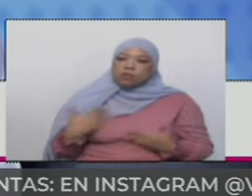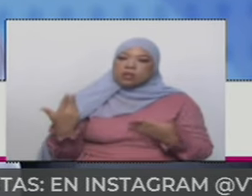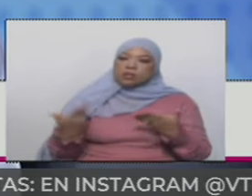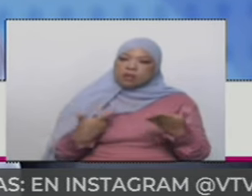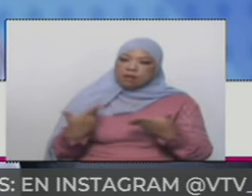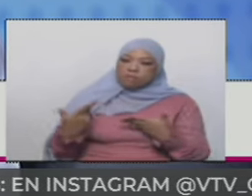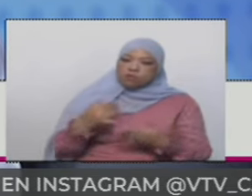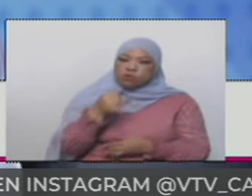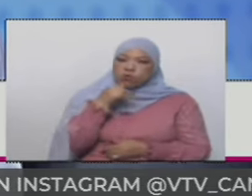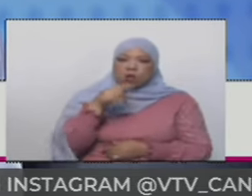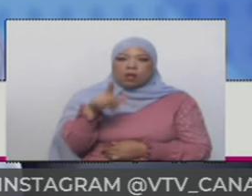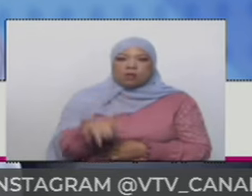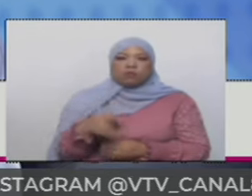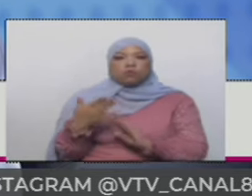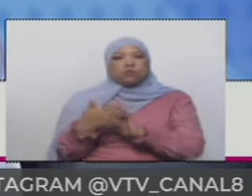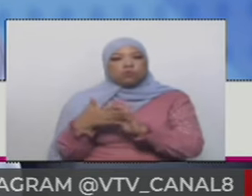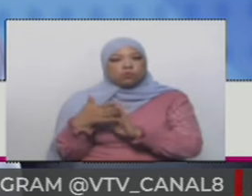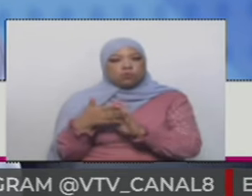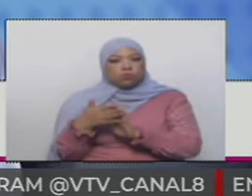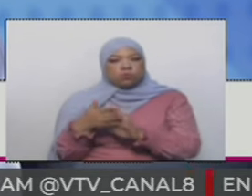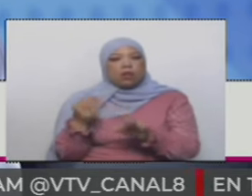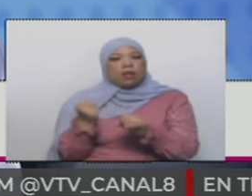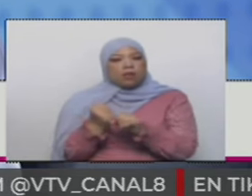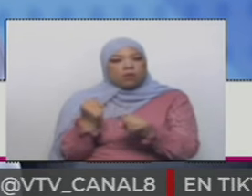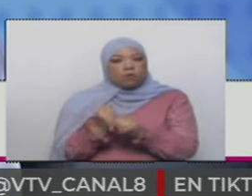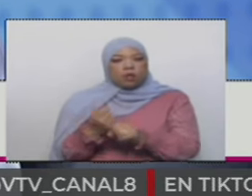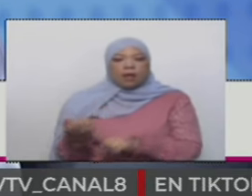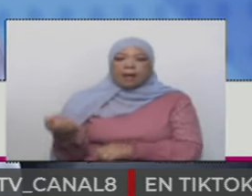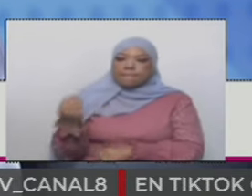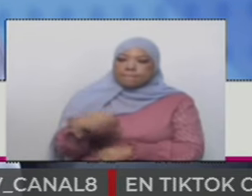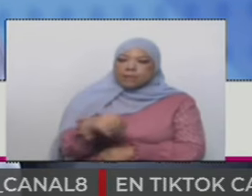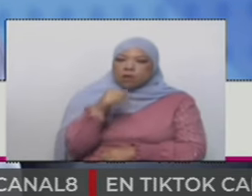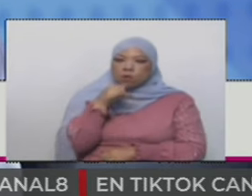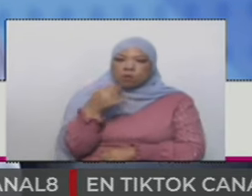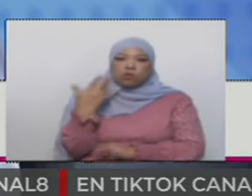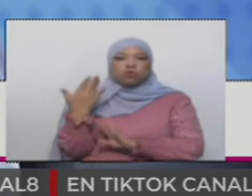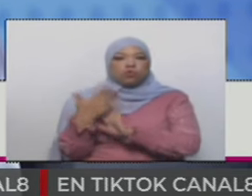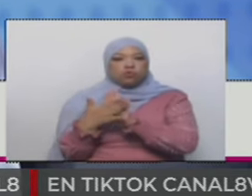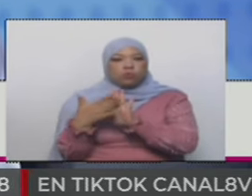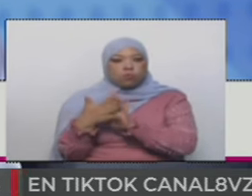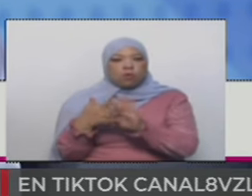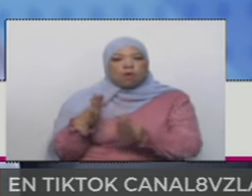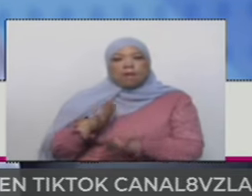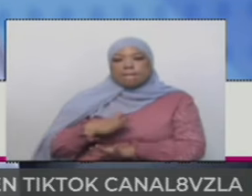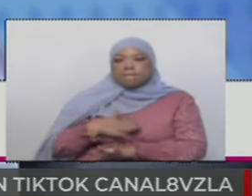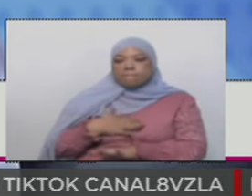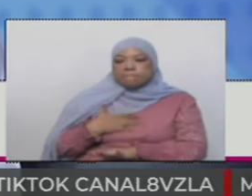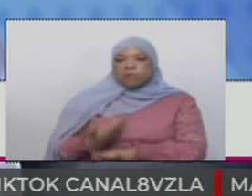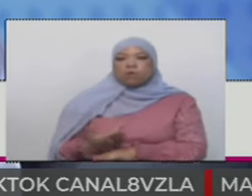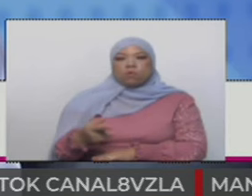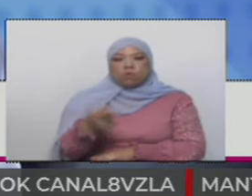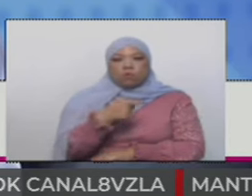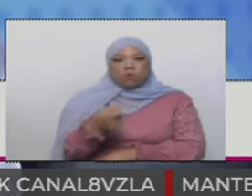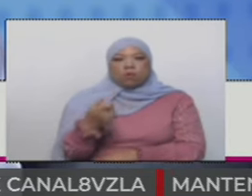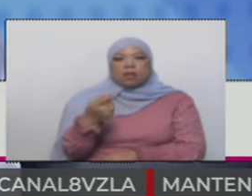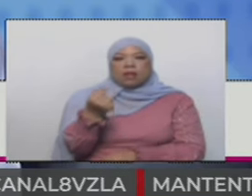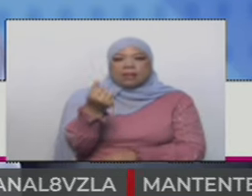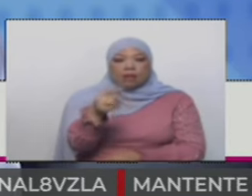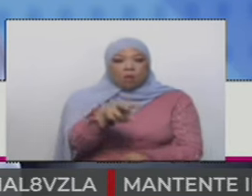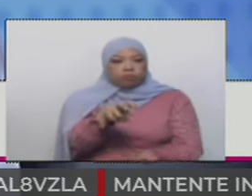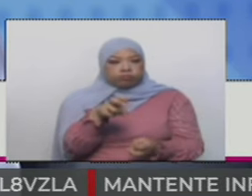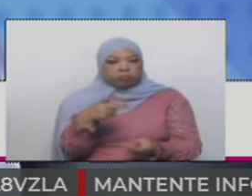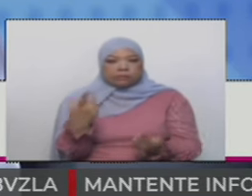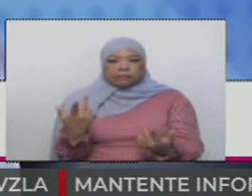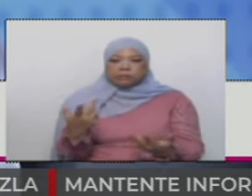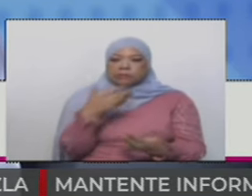sistema, también soluciones. Que el trabajador nos aporte soluciones posibles para el sustento, para